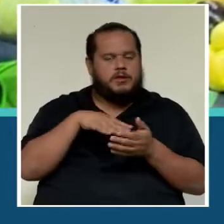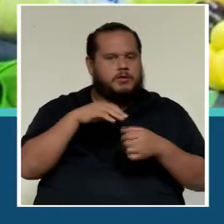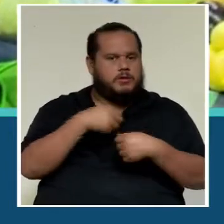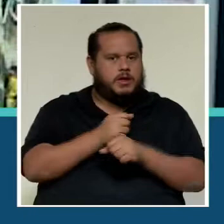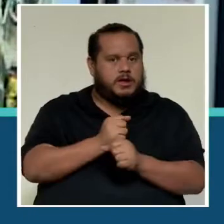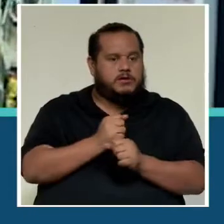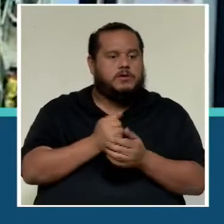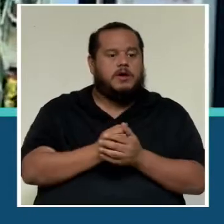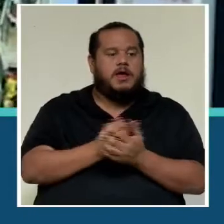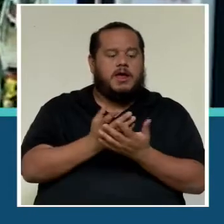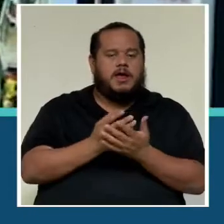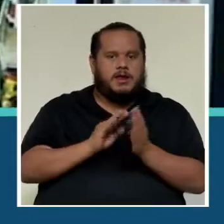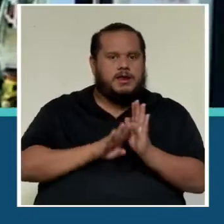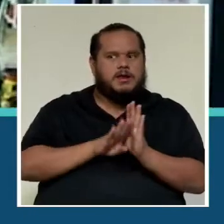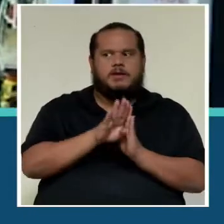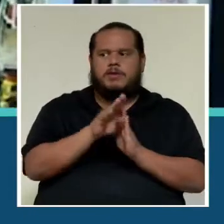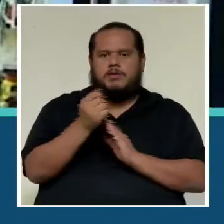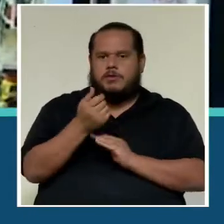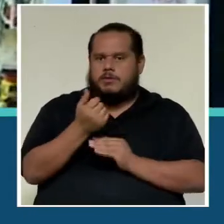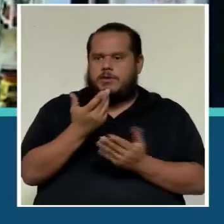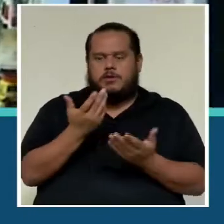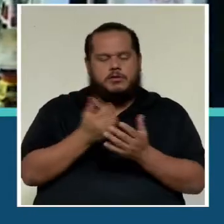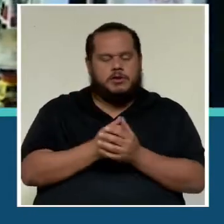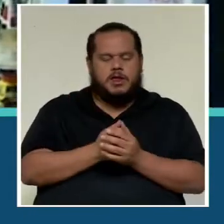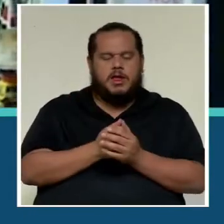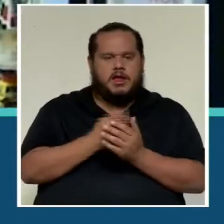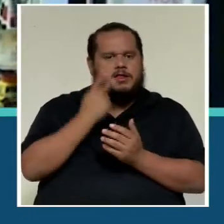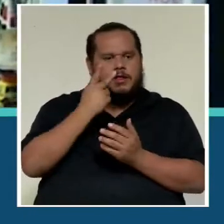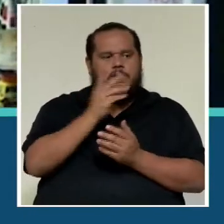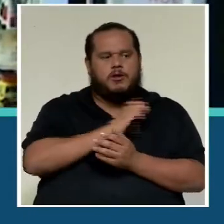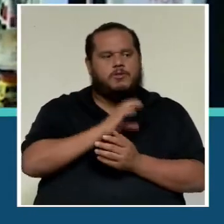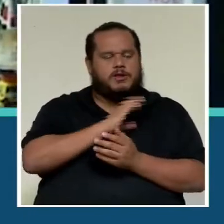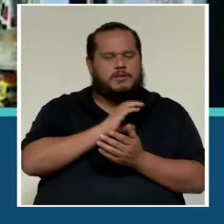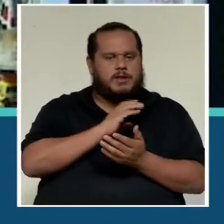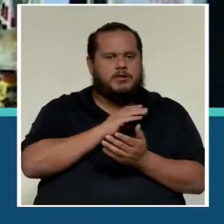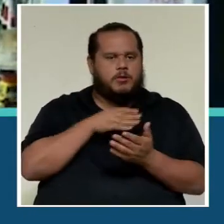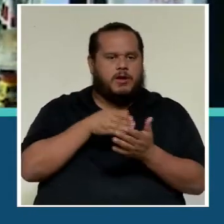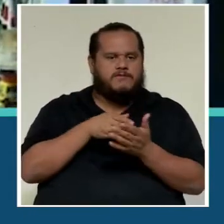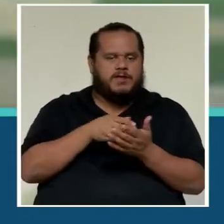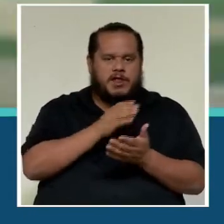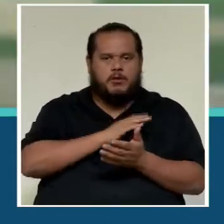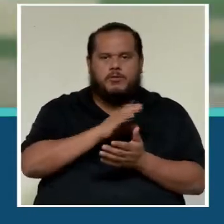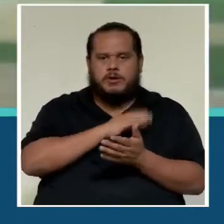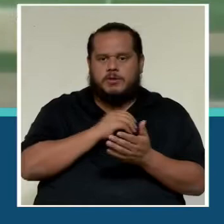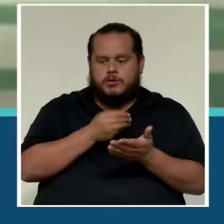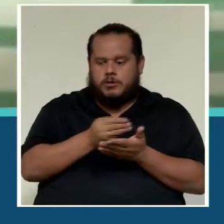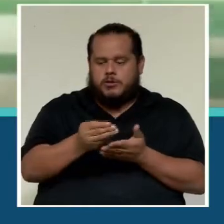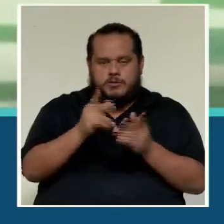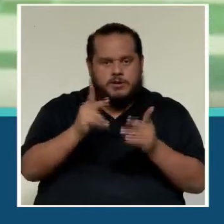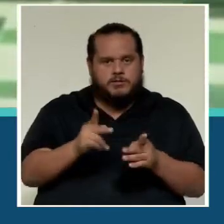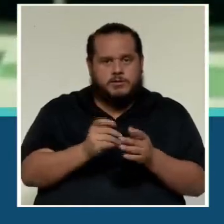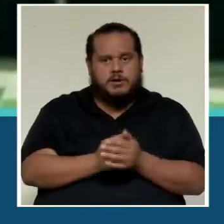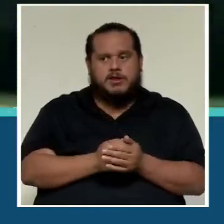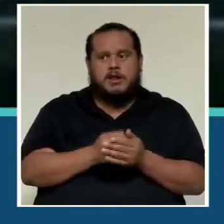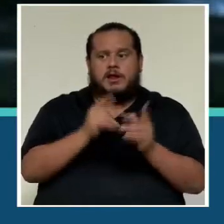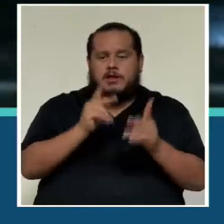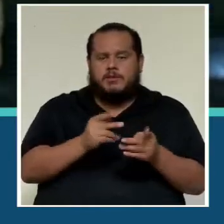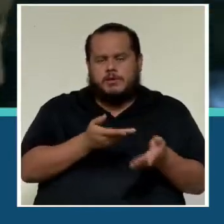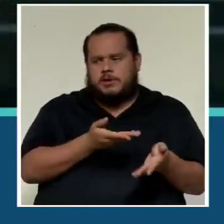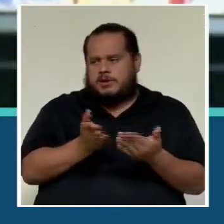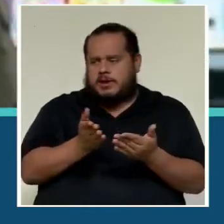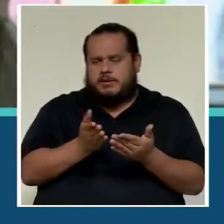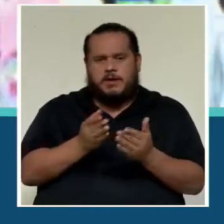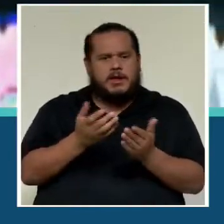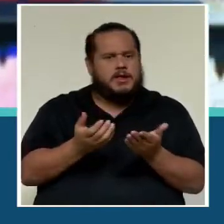el incremento de precios empieza a afectar el comportamiento de compra de los hogares. Actualmente, las personas llevan y gastan